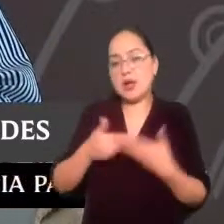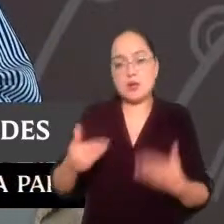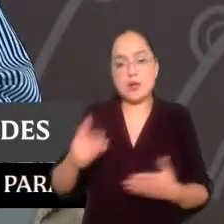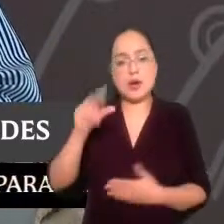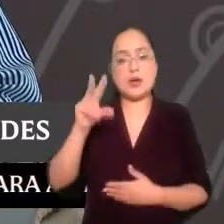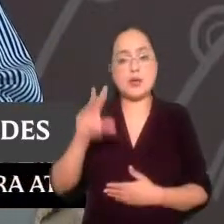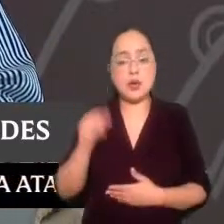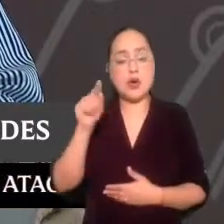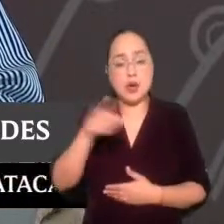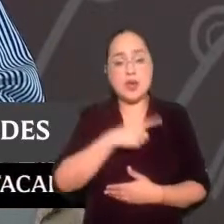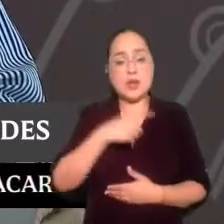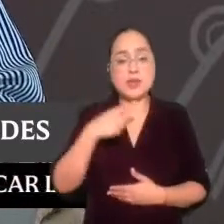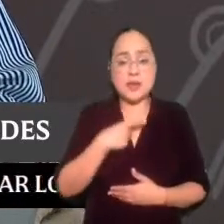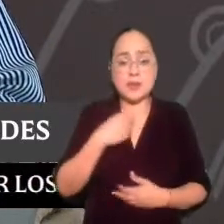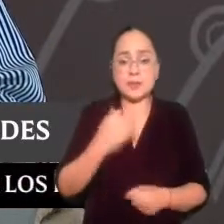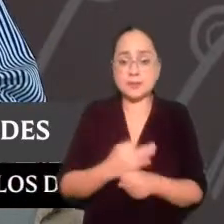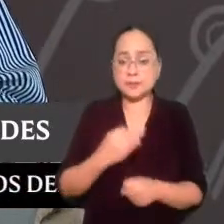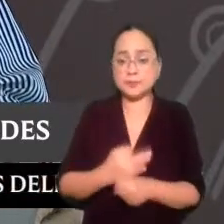una